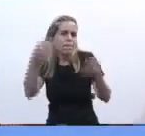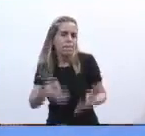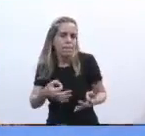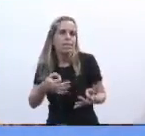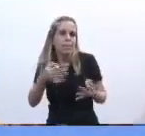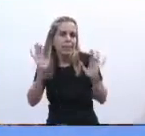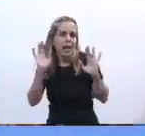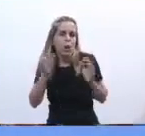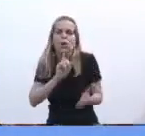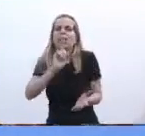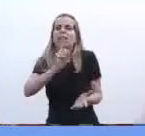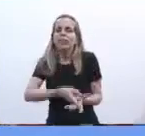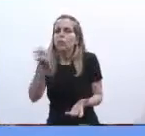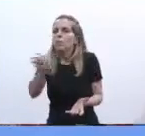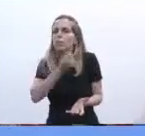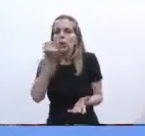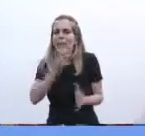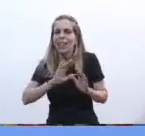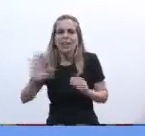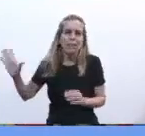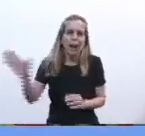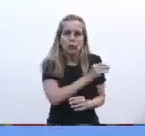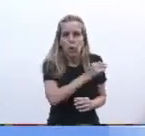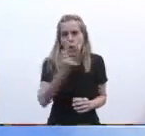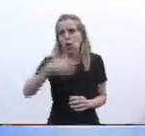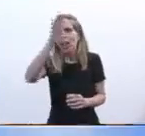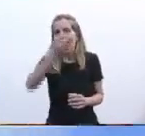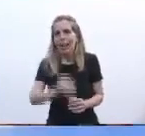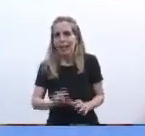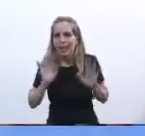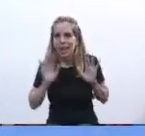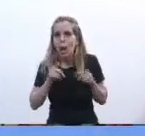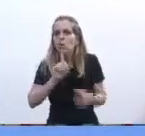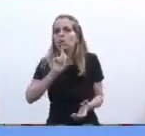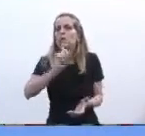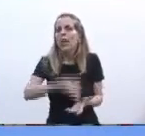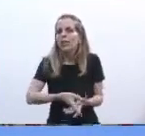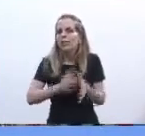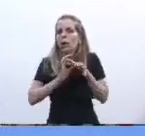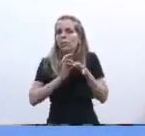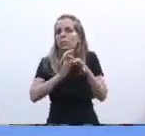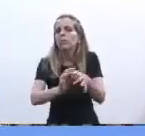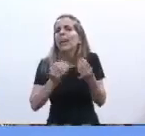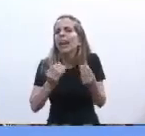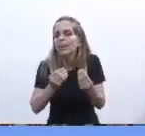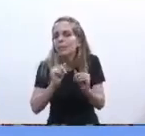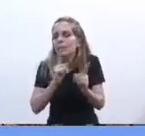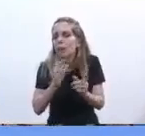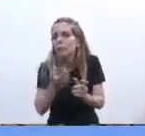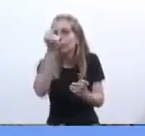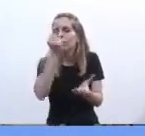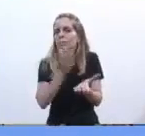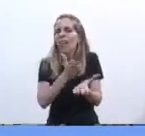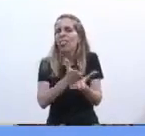en ostras siempre como argentino que tiene que ver con la conquista de derechos